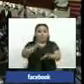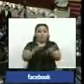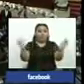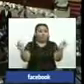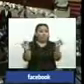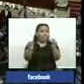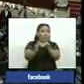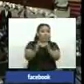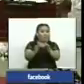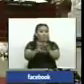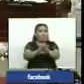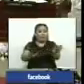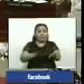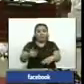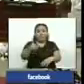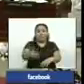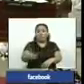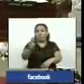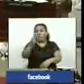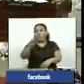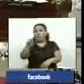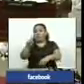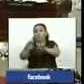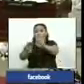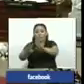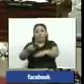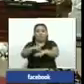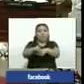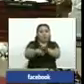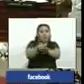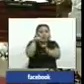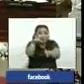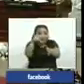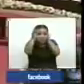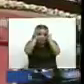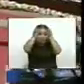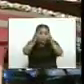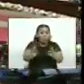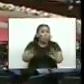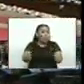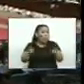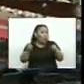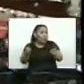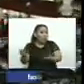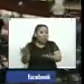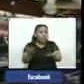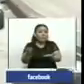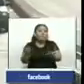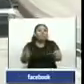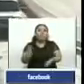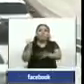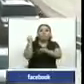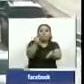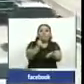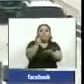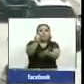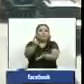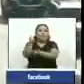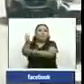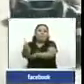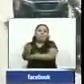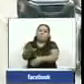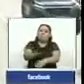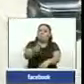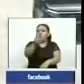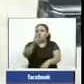plenaria, la última de 2019. Los diputados decidirán cómo se otorga esta compensación que se distribuye en